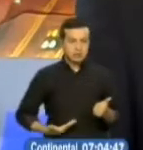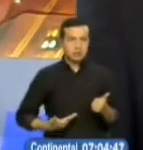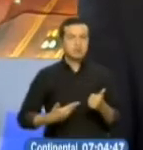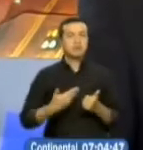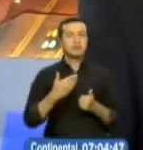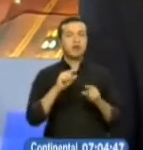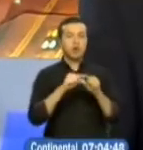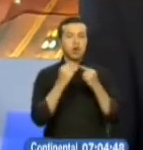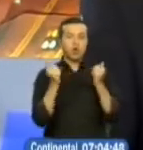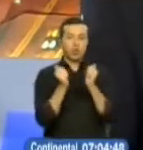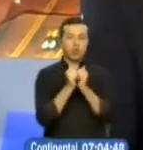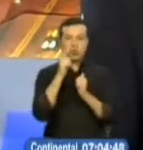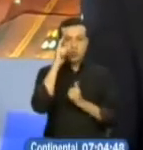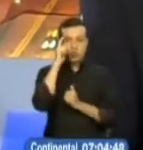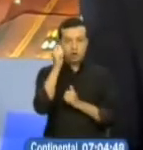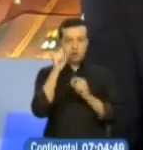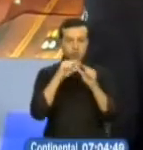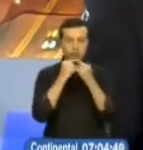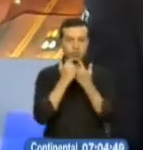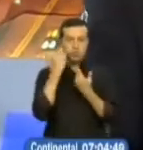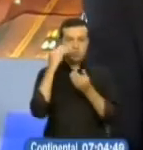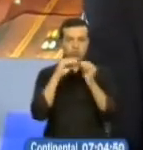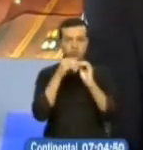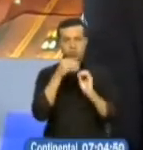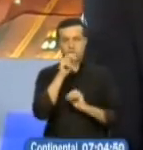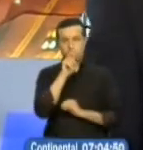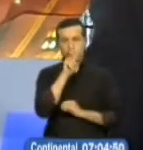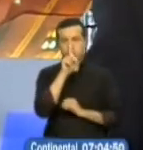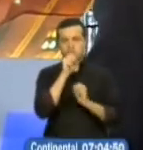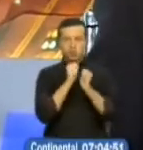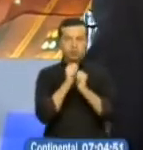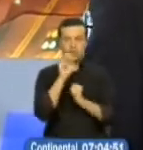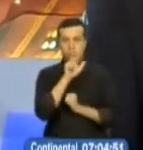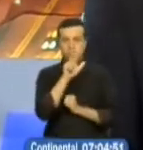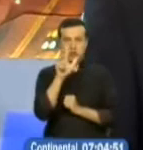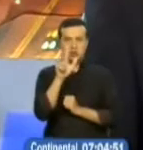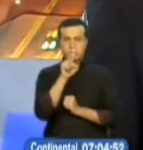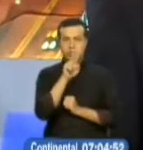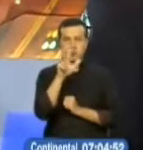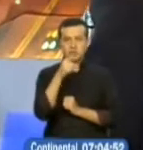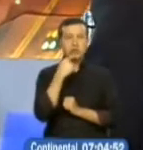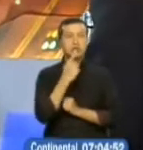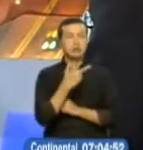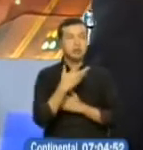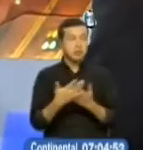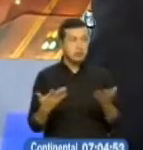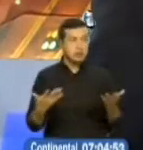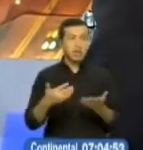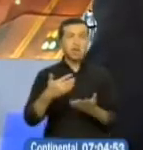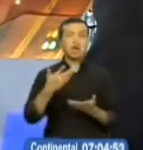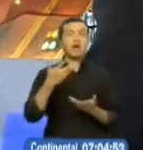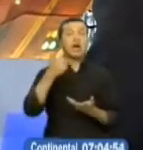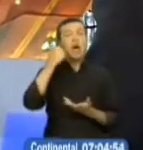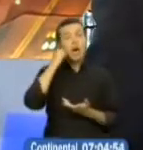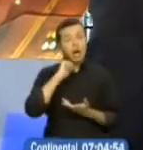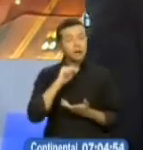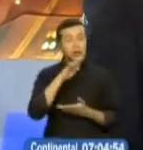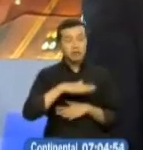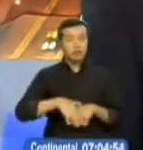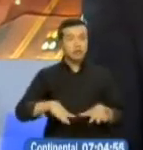binomio con guillermo lazo por el movimiento por la alianza el movimiento creo suma ha dicho lo que sucedió el día de ayer